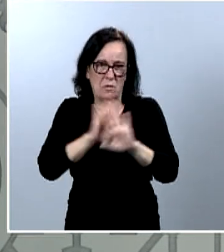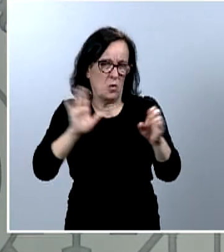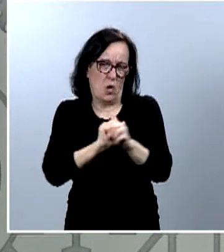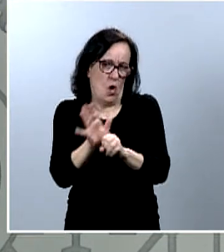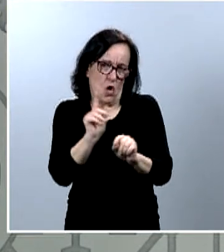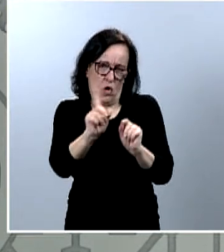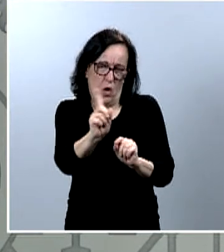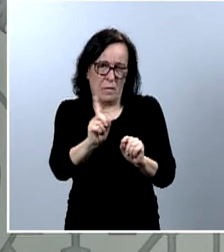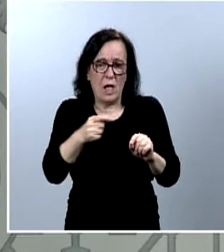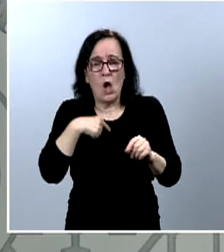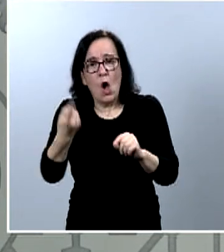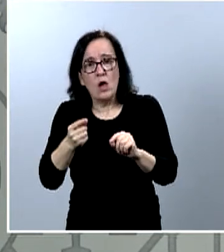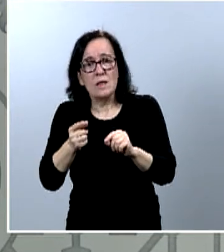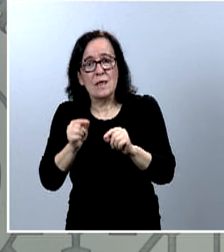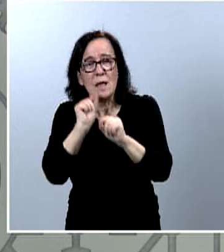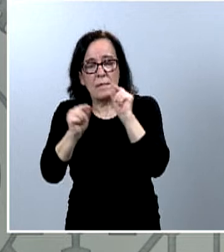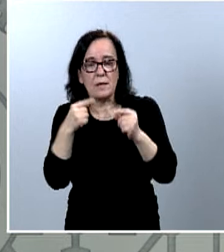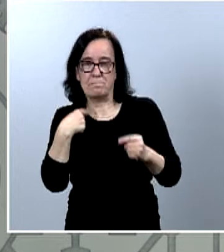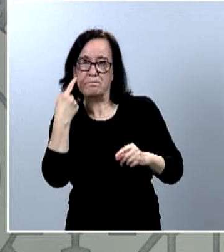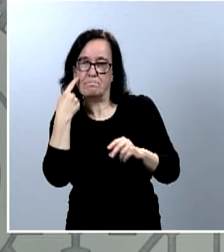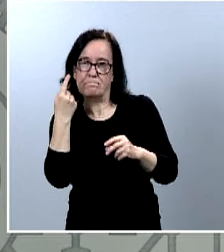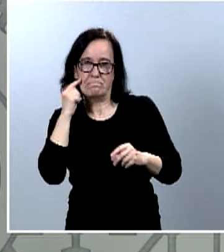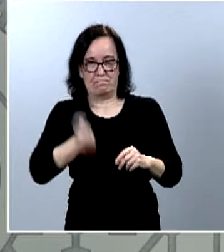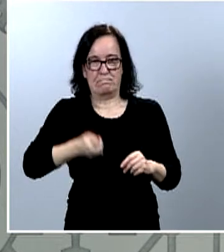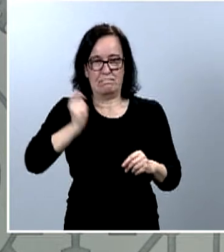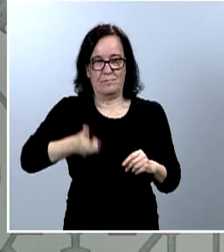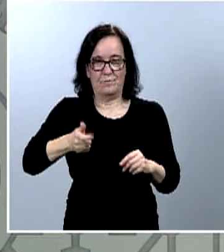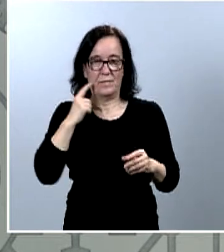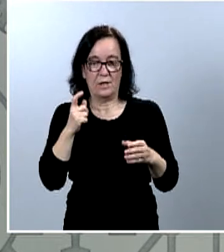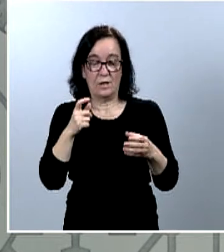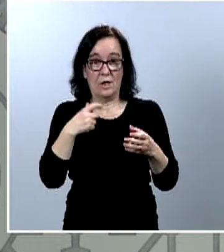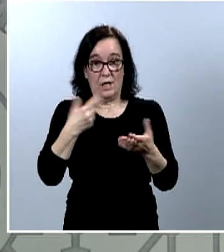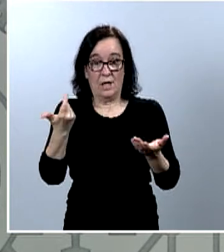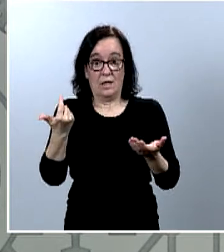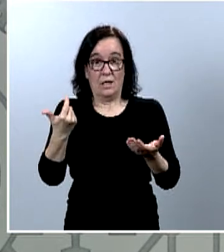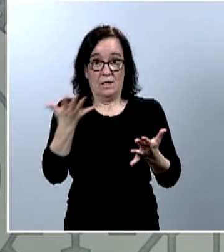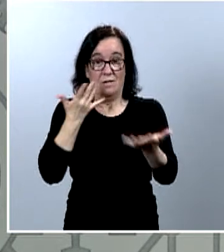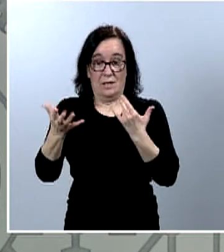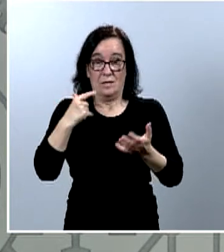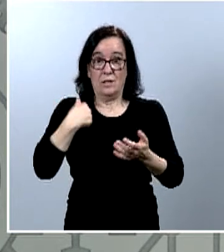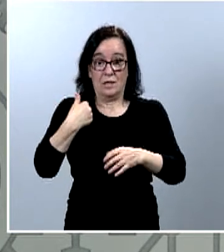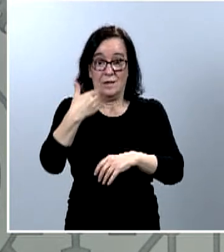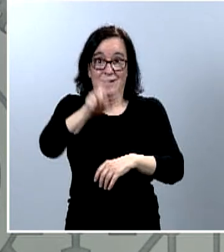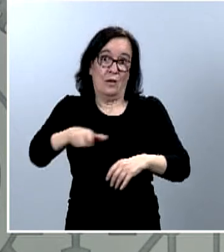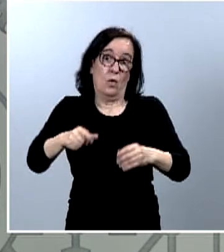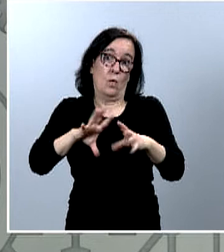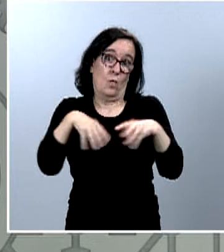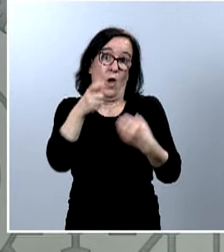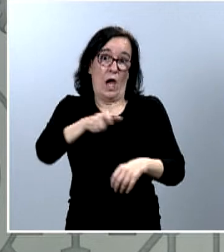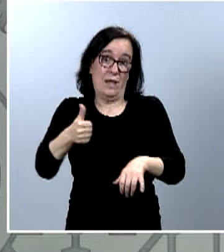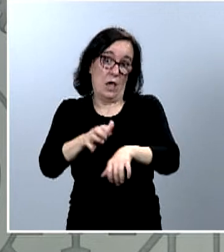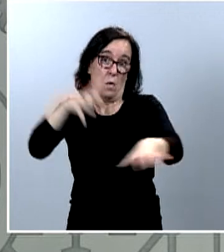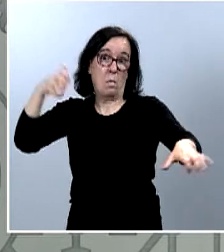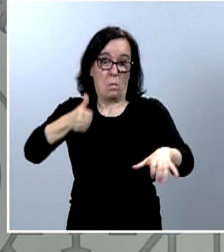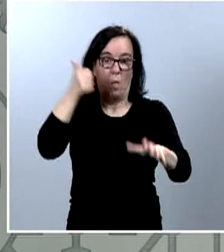grandes epidemias se observa con cierta frecuencia. Los núcleos urbanos generan grandes brotes muy rápidos y luego se mantienen en el